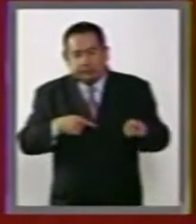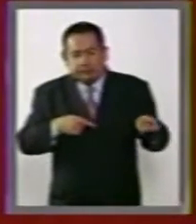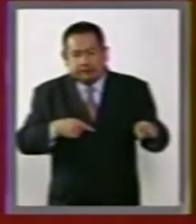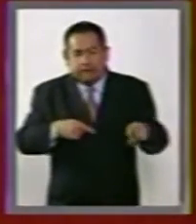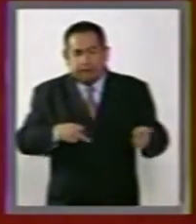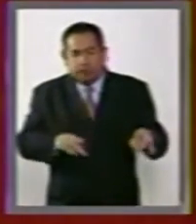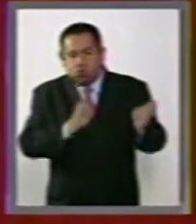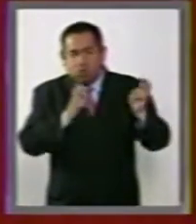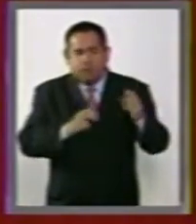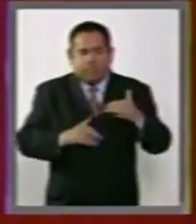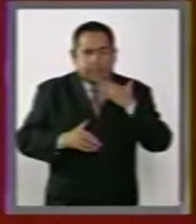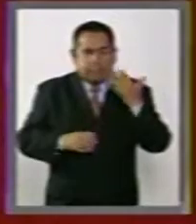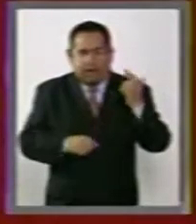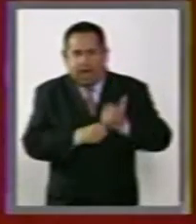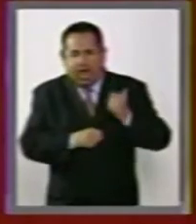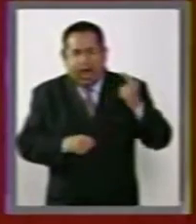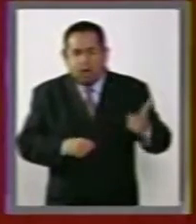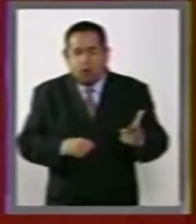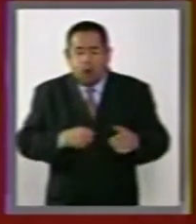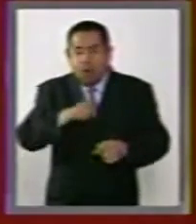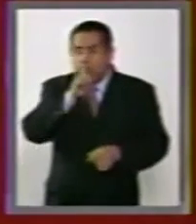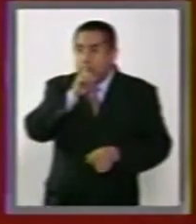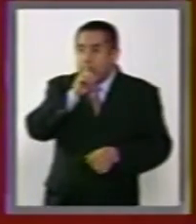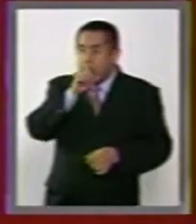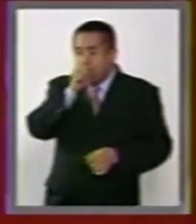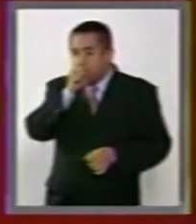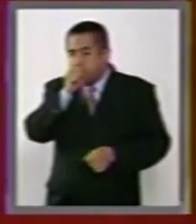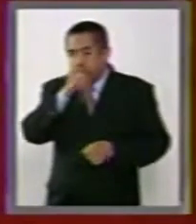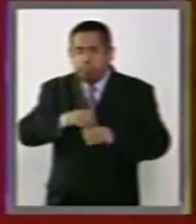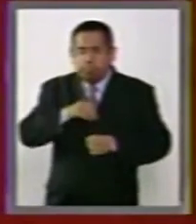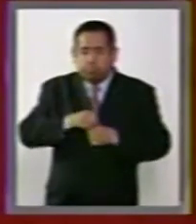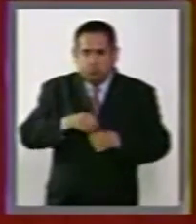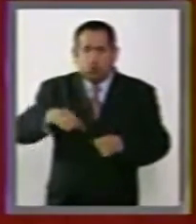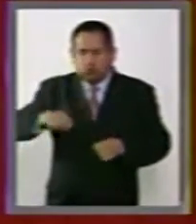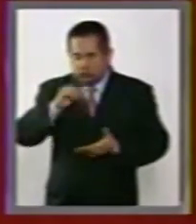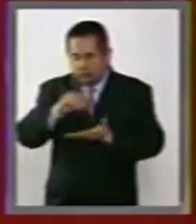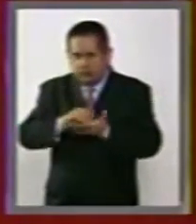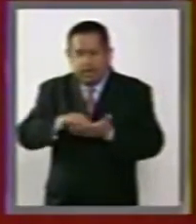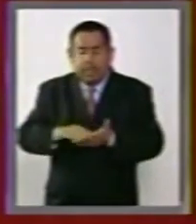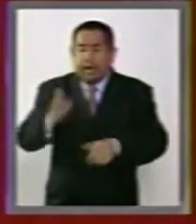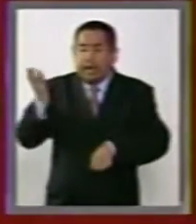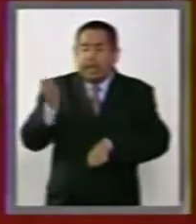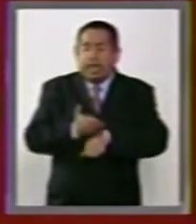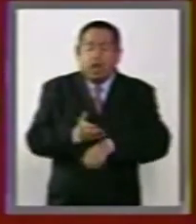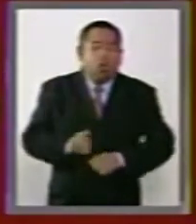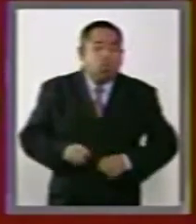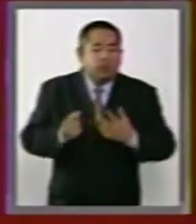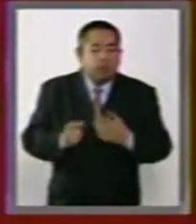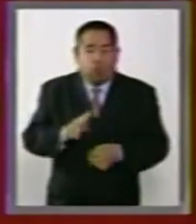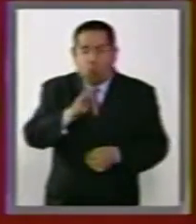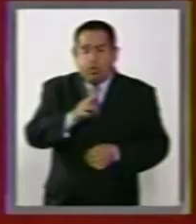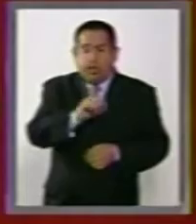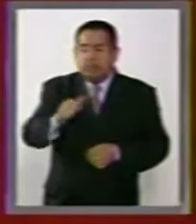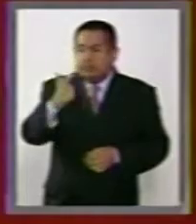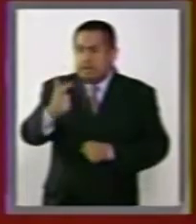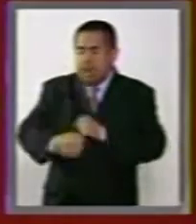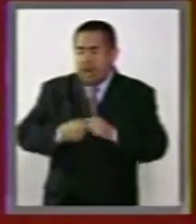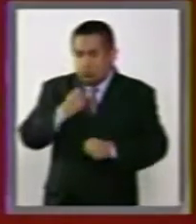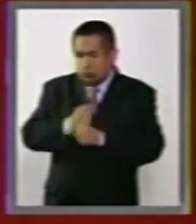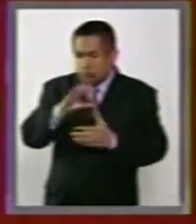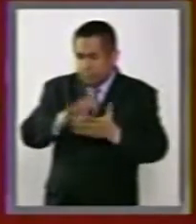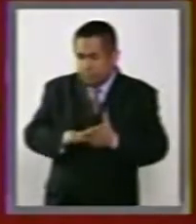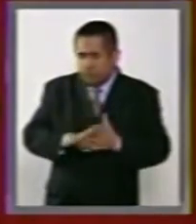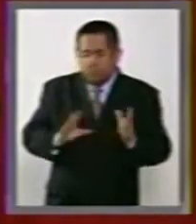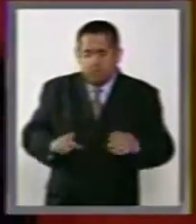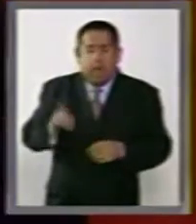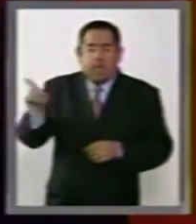algún delito en materia de esta ley y no lo denuncia a la autoridad, dijimos que tendría una penalidad de 4 a 7 años de prisión,